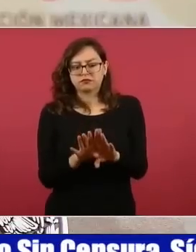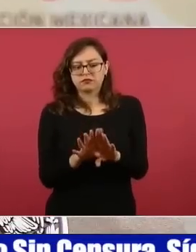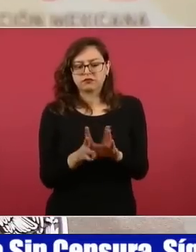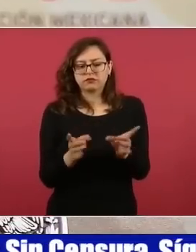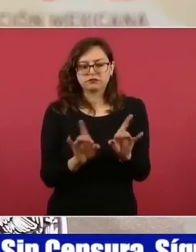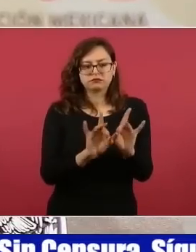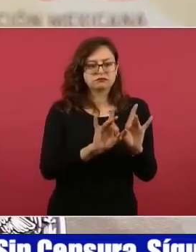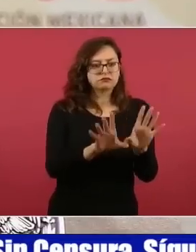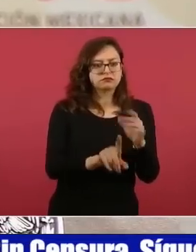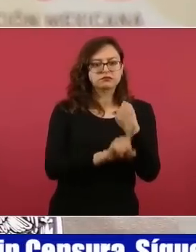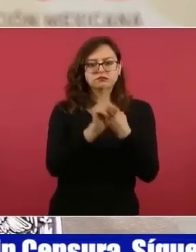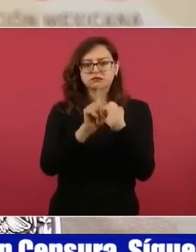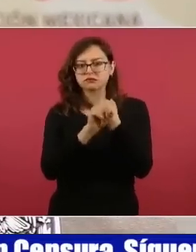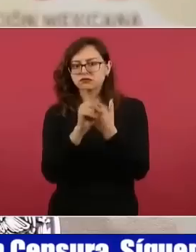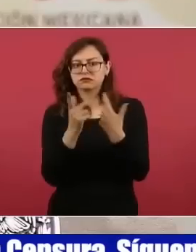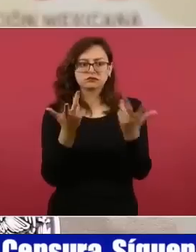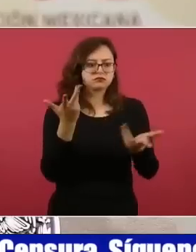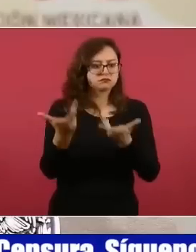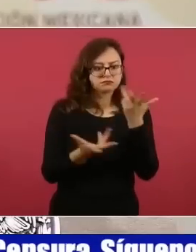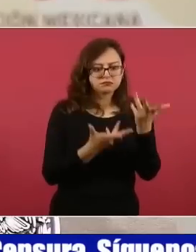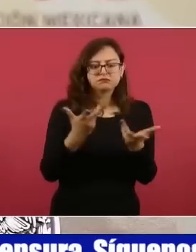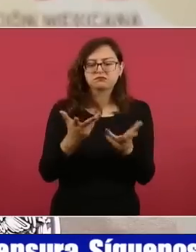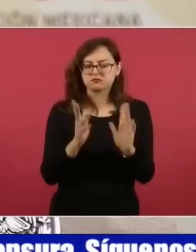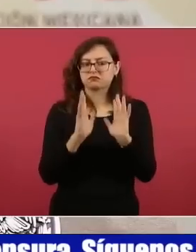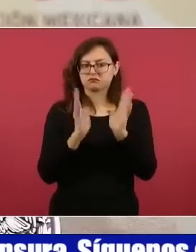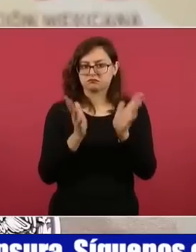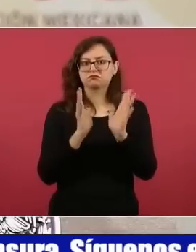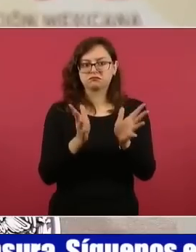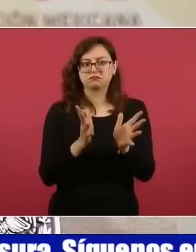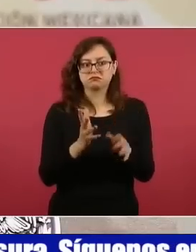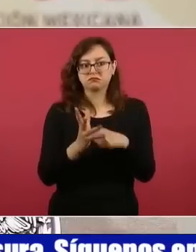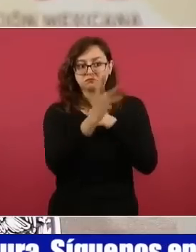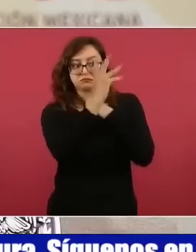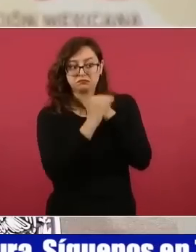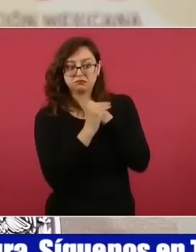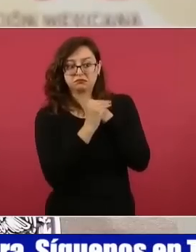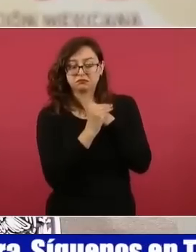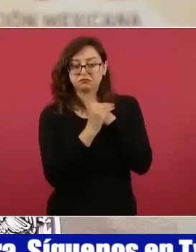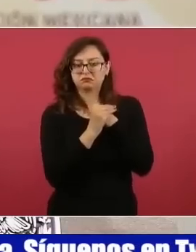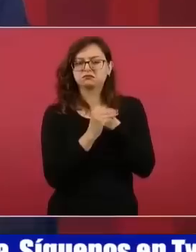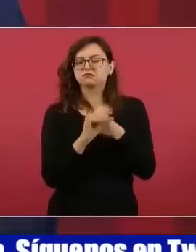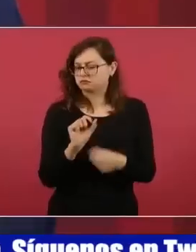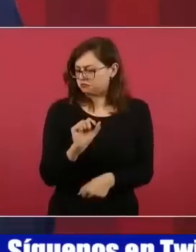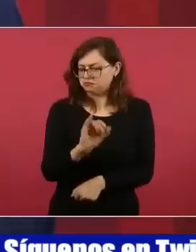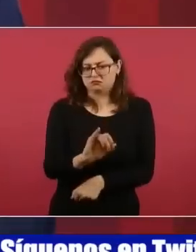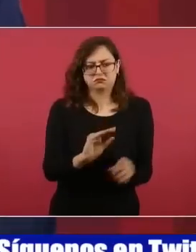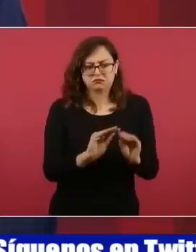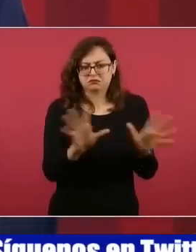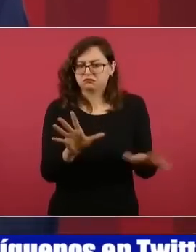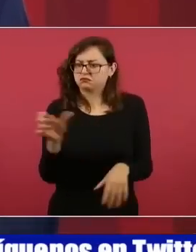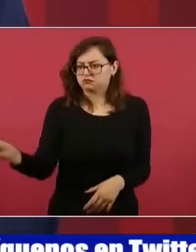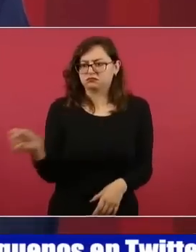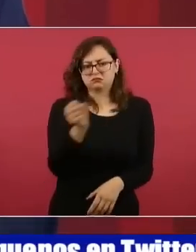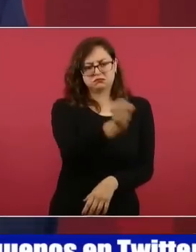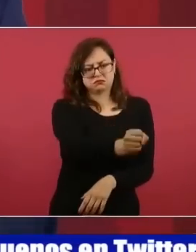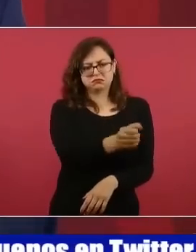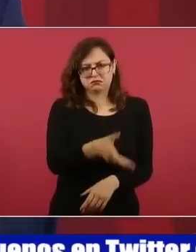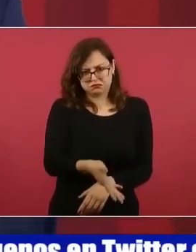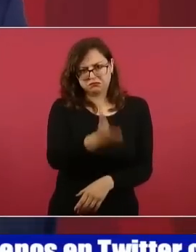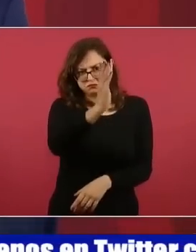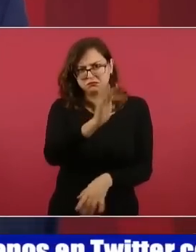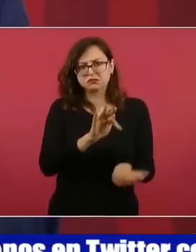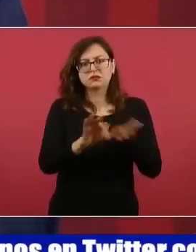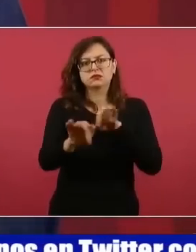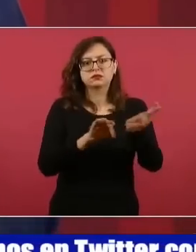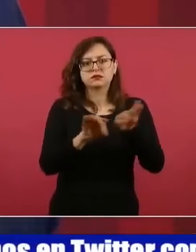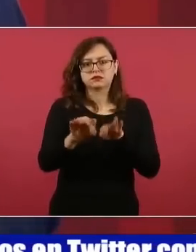sus archivos que pudiera servir para atacarlo. Hoy que es presidente, como ya fueron con todos en la familia, el que es el